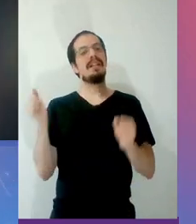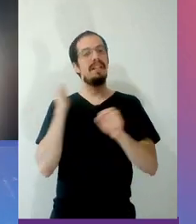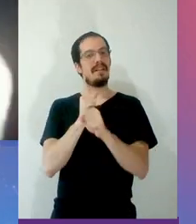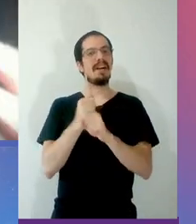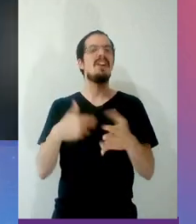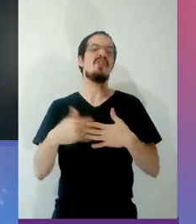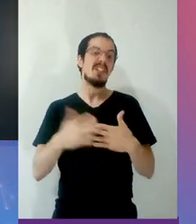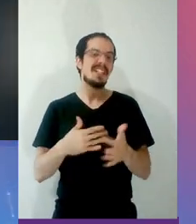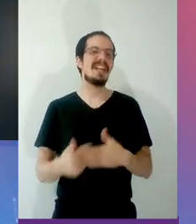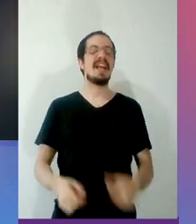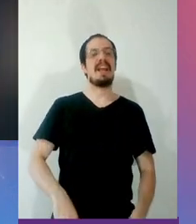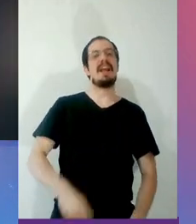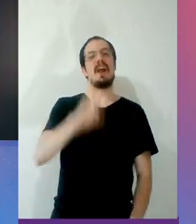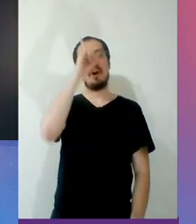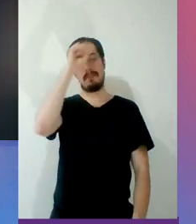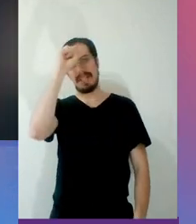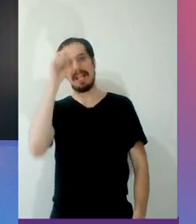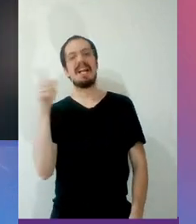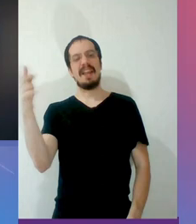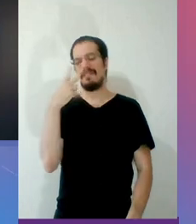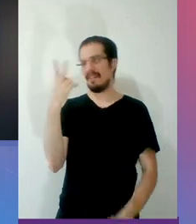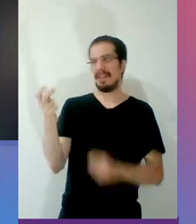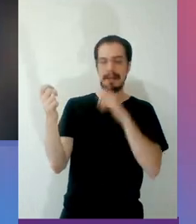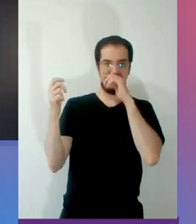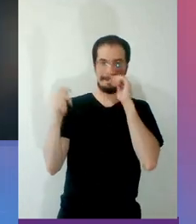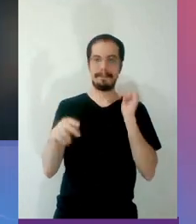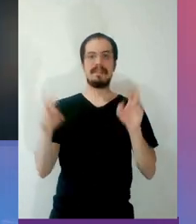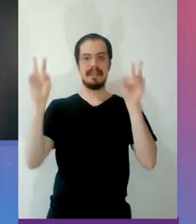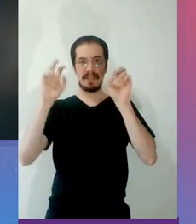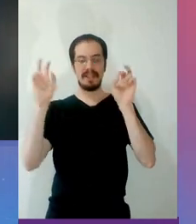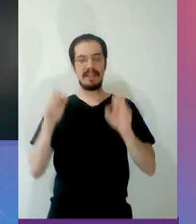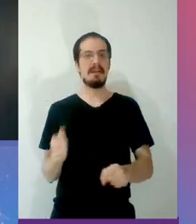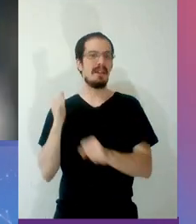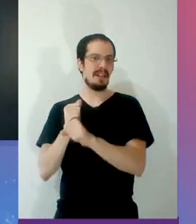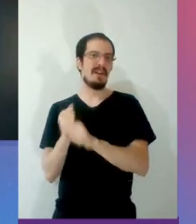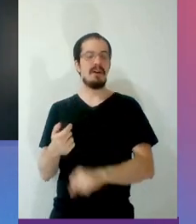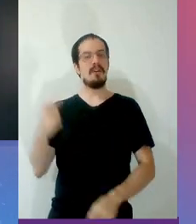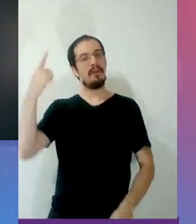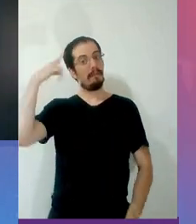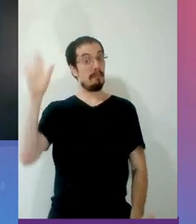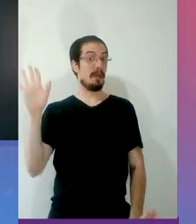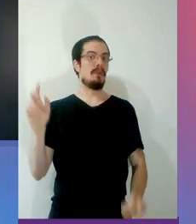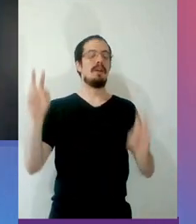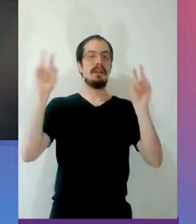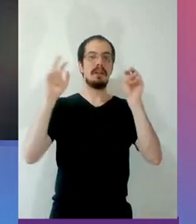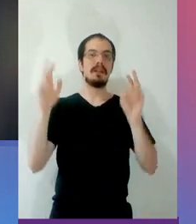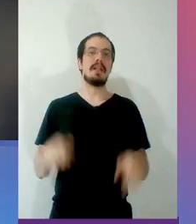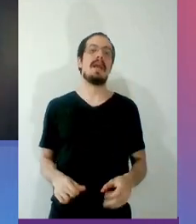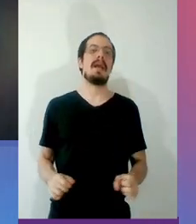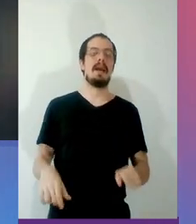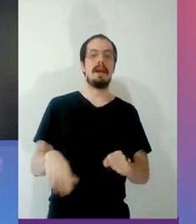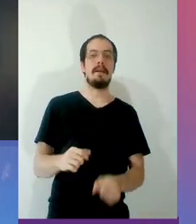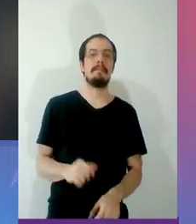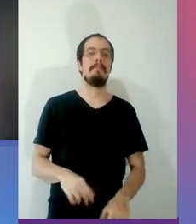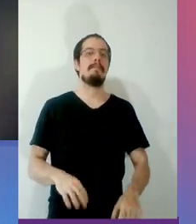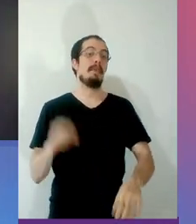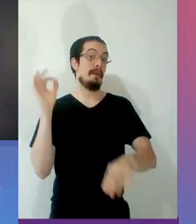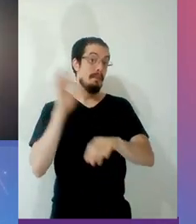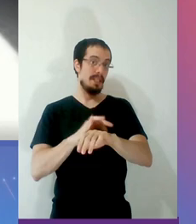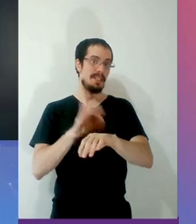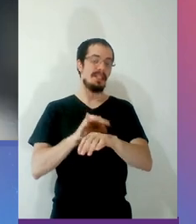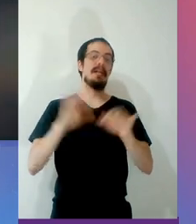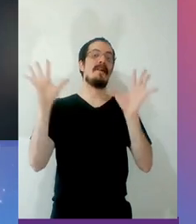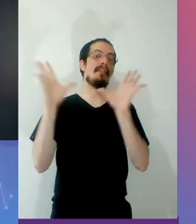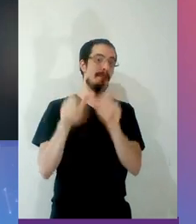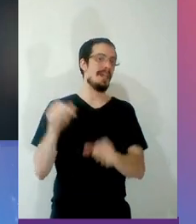complejidad, salvo la medicina familiar, que por suerte está entrando bastante fuerte en el fondo, yo creo que es uno de los